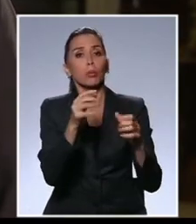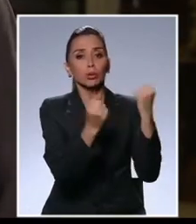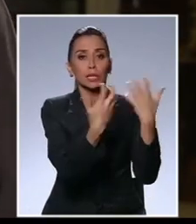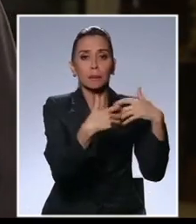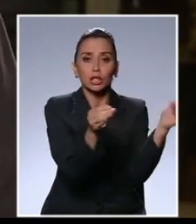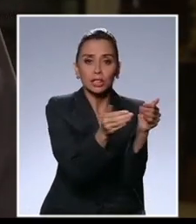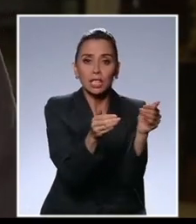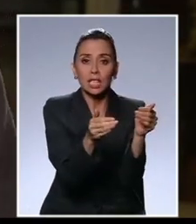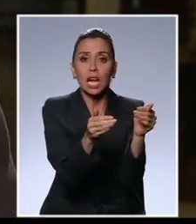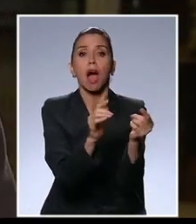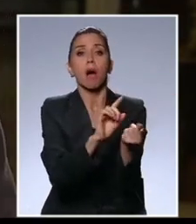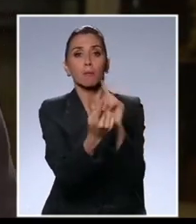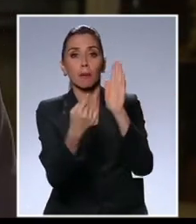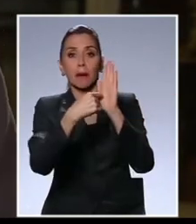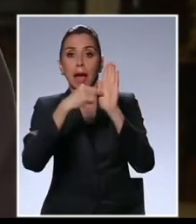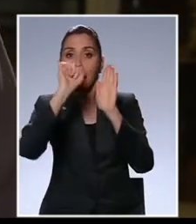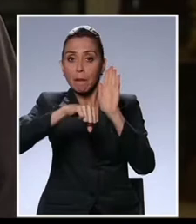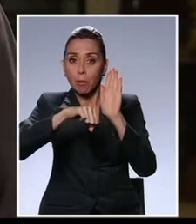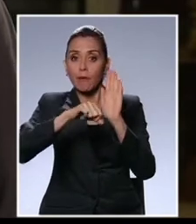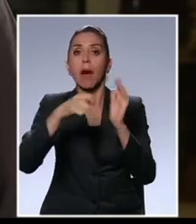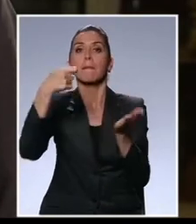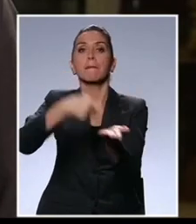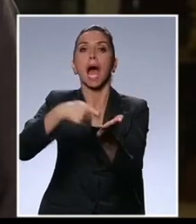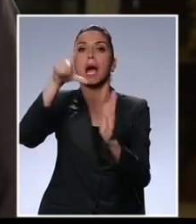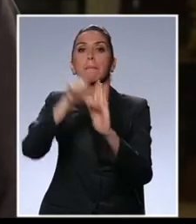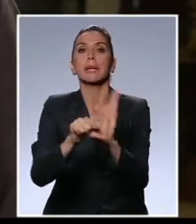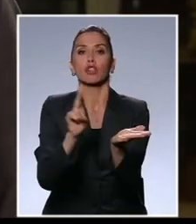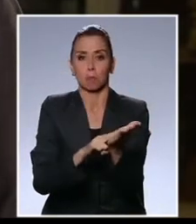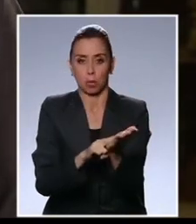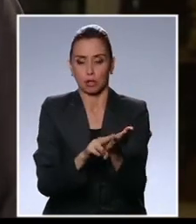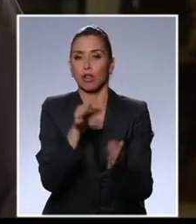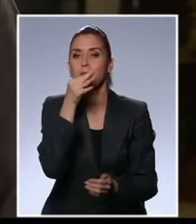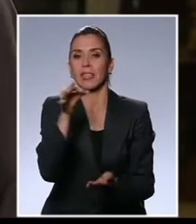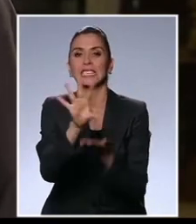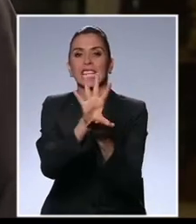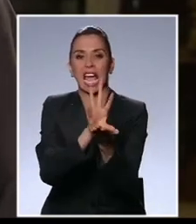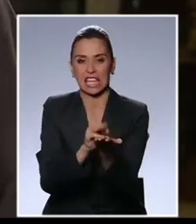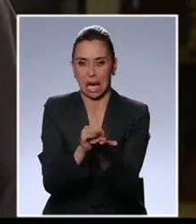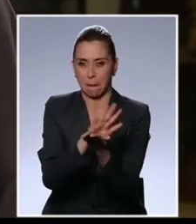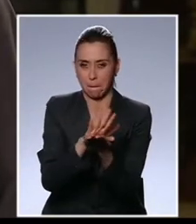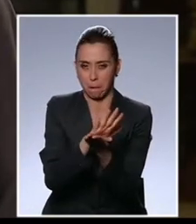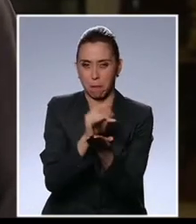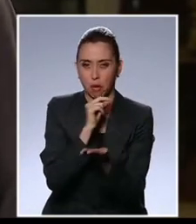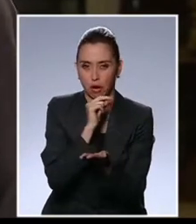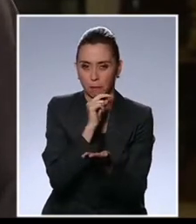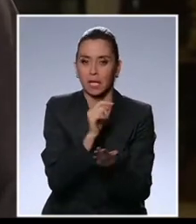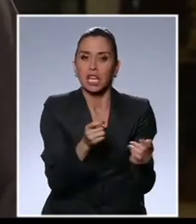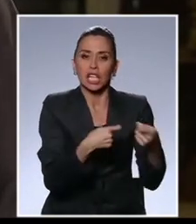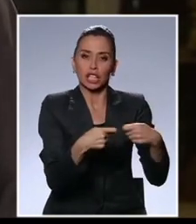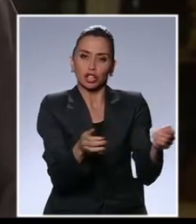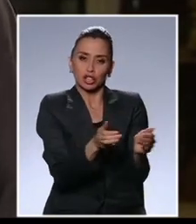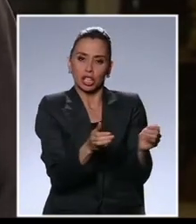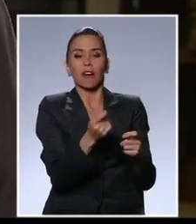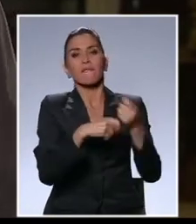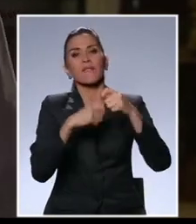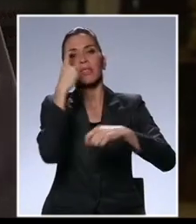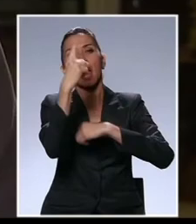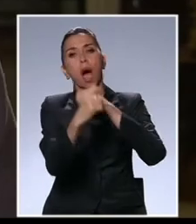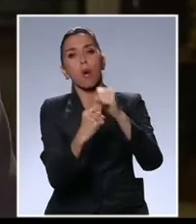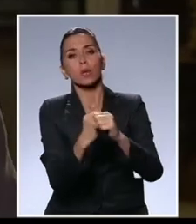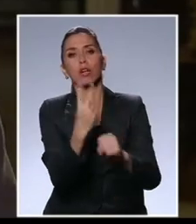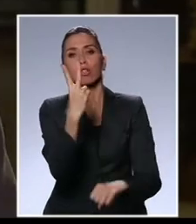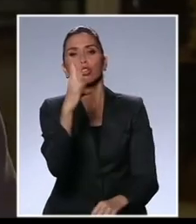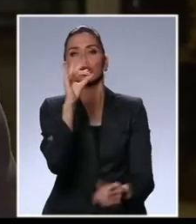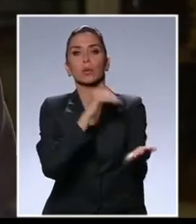de ellas van a pagar menos impuestos déjeme darles un ejemplo un negocio pequeño con ventas anuales por 250